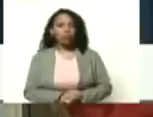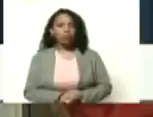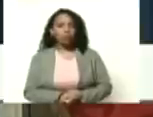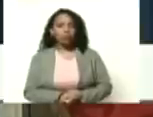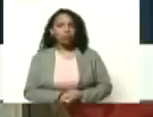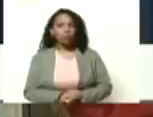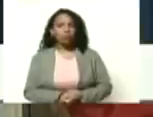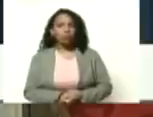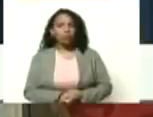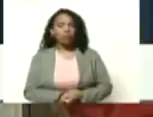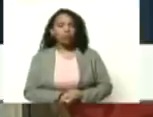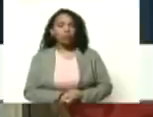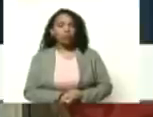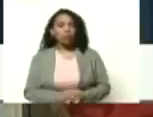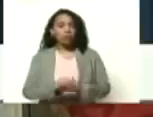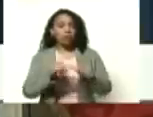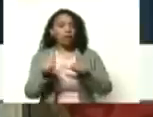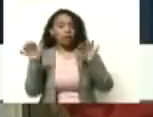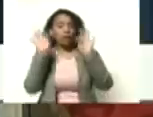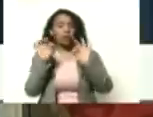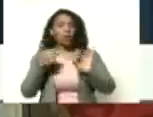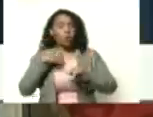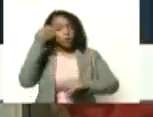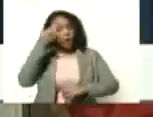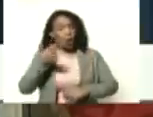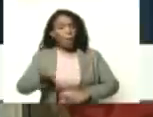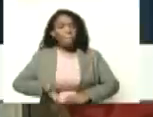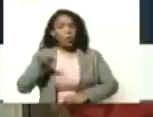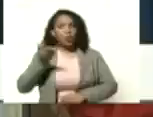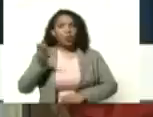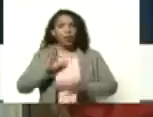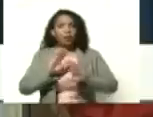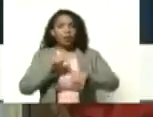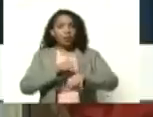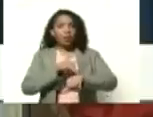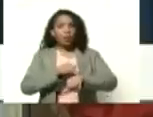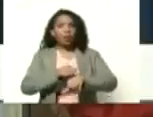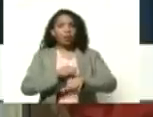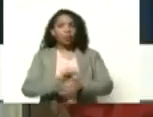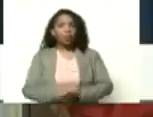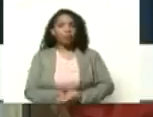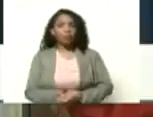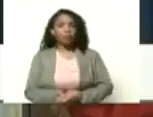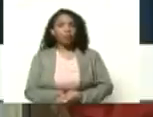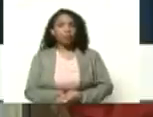en tal sentido yo creo que es bien importante ya en este momento que